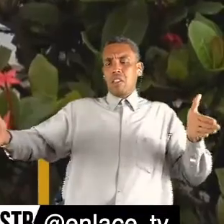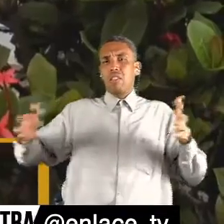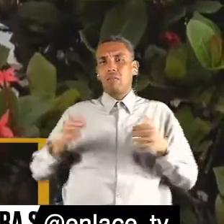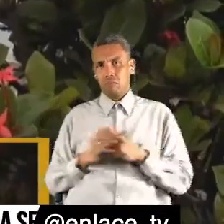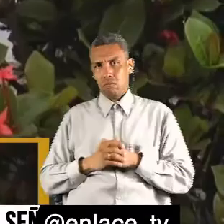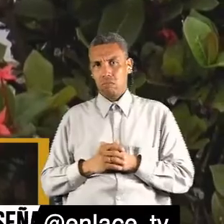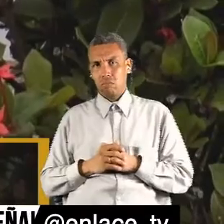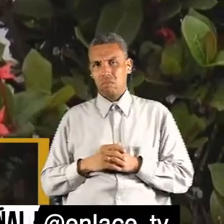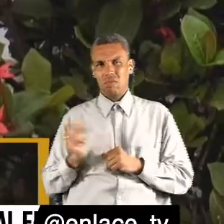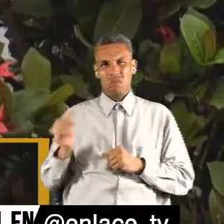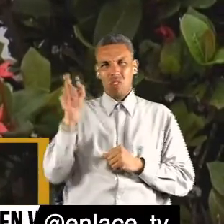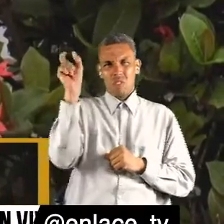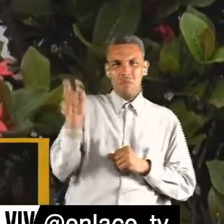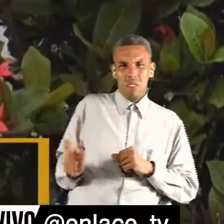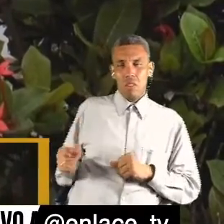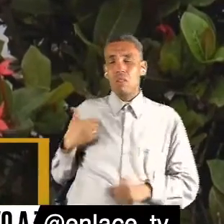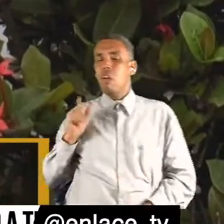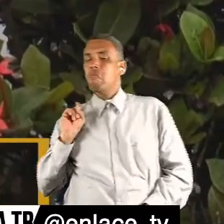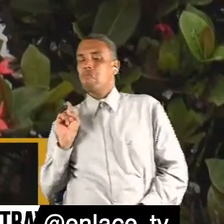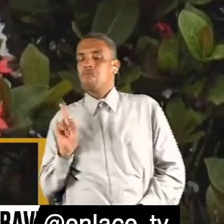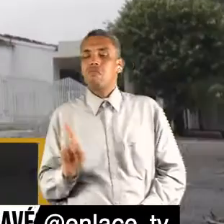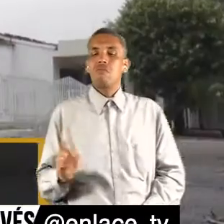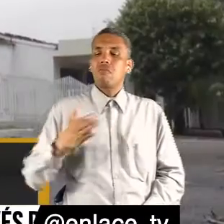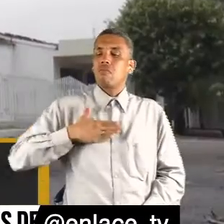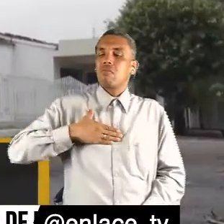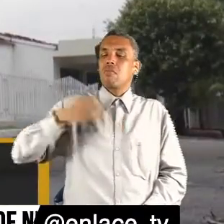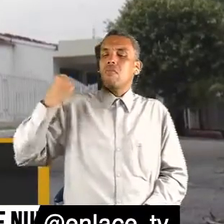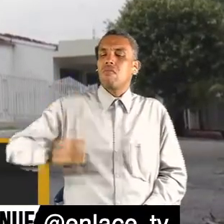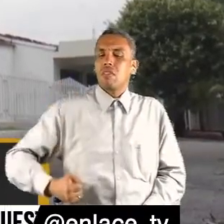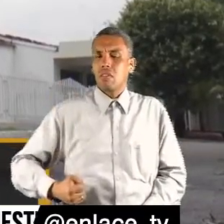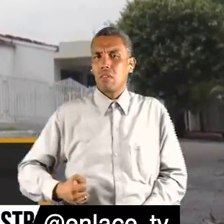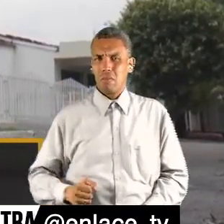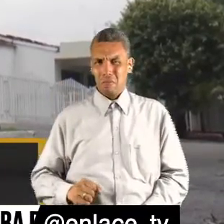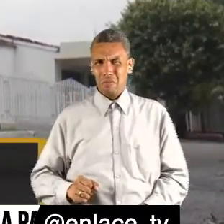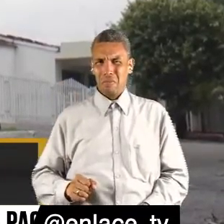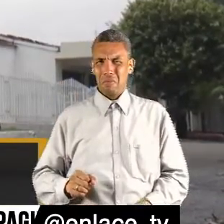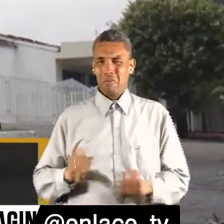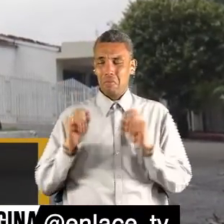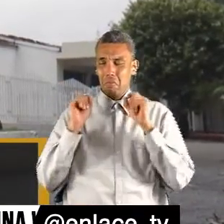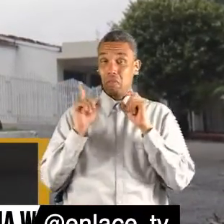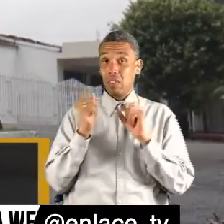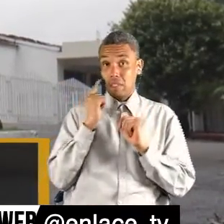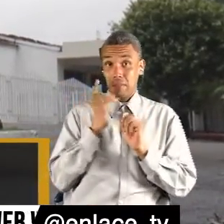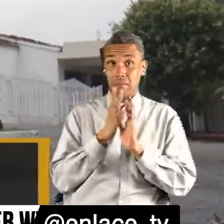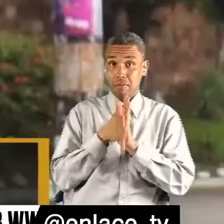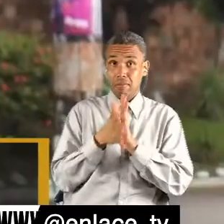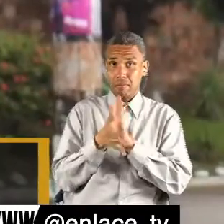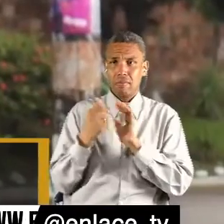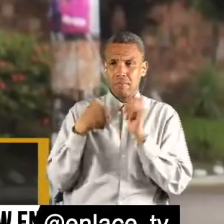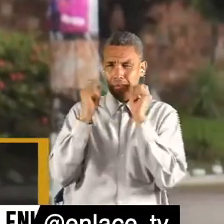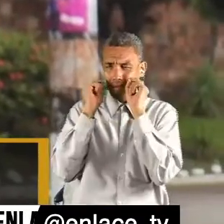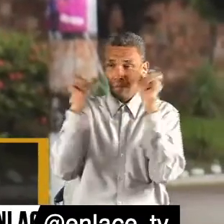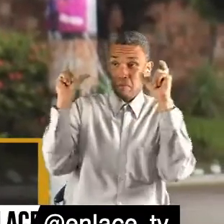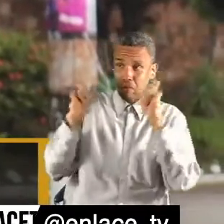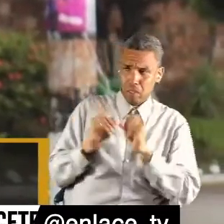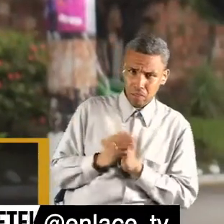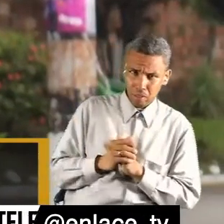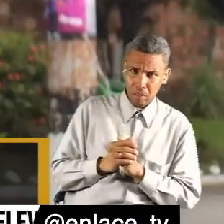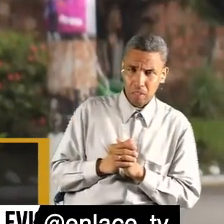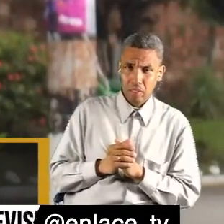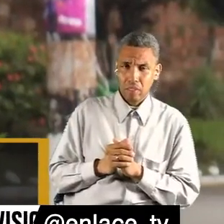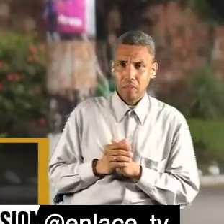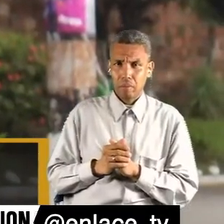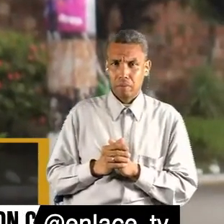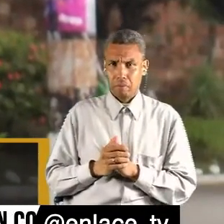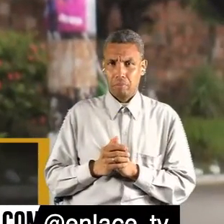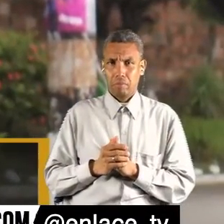querellante que desconocen de la unidad de restitución de tierras. La sorpresa más grande que nos llama la atención es que aparece